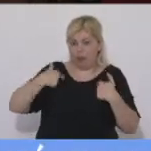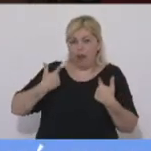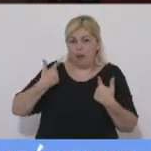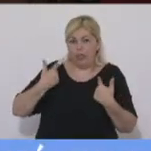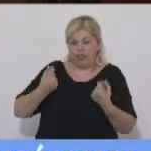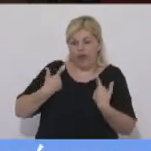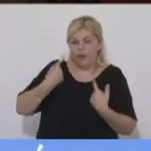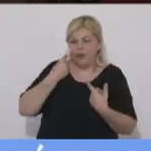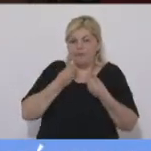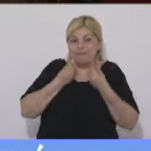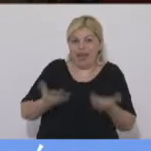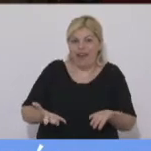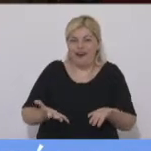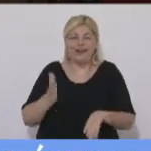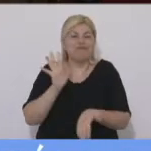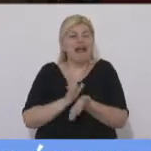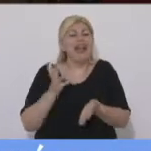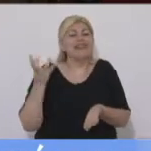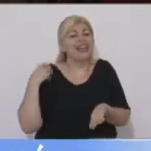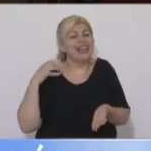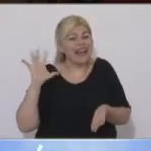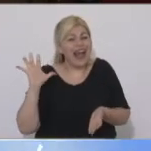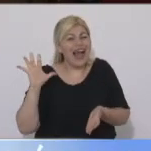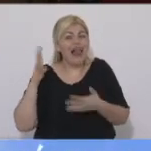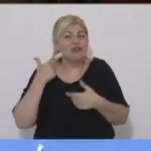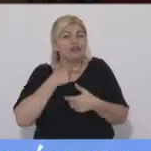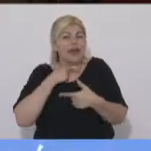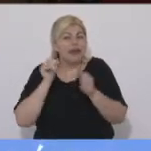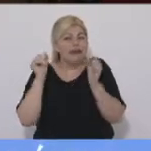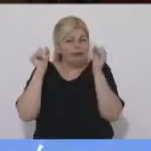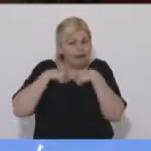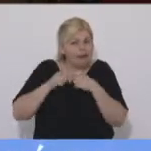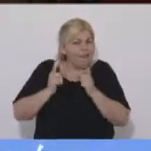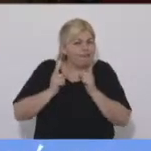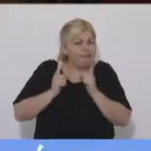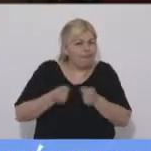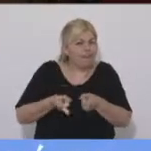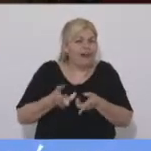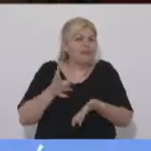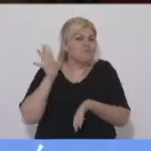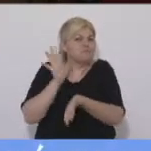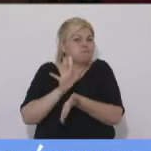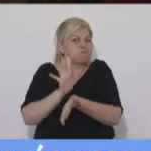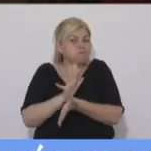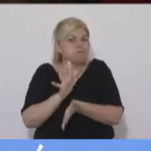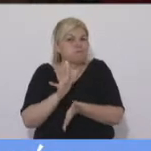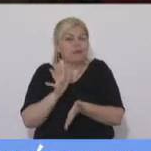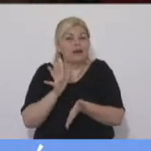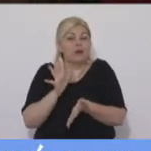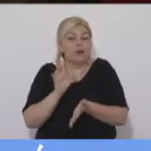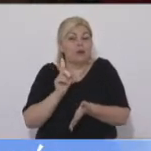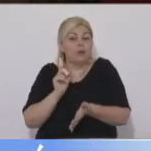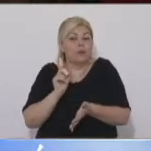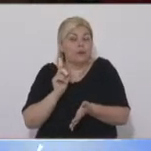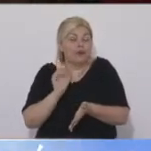invisibilización es un proceso que se que se produce con aquellos estados que